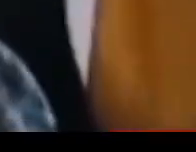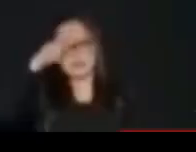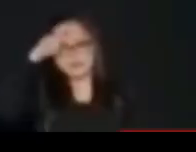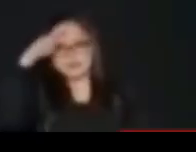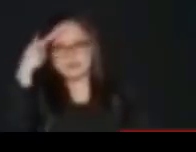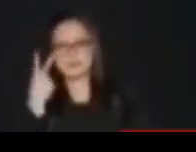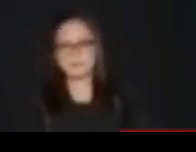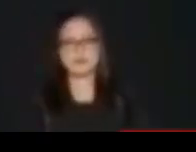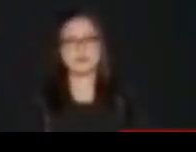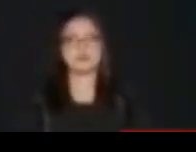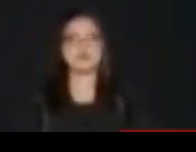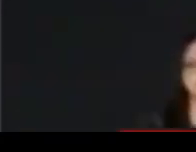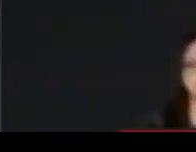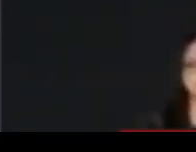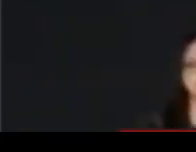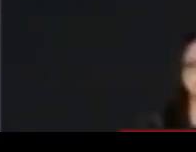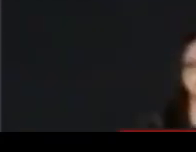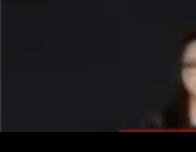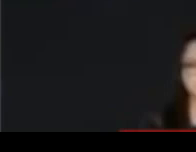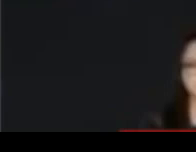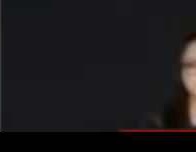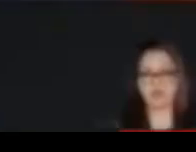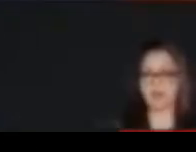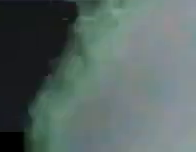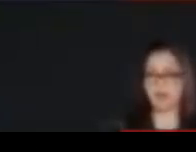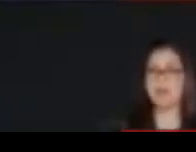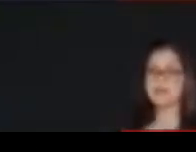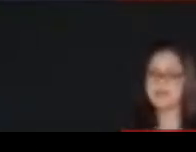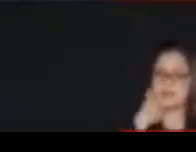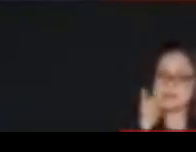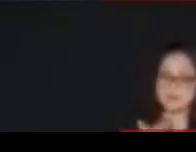y vendiendo el pesado para poder